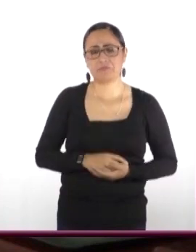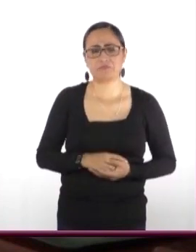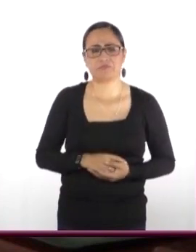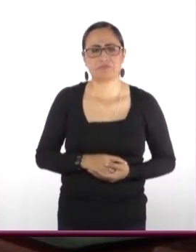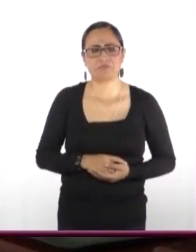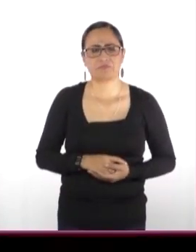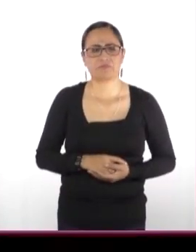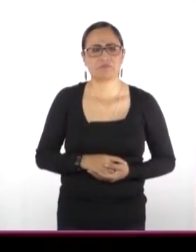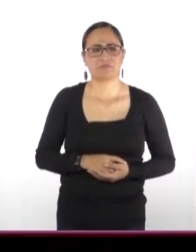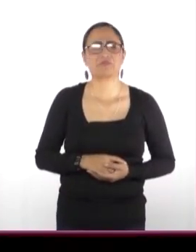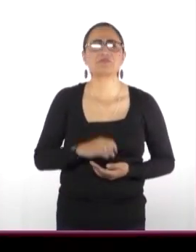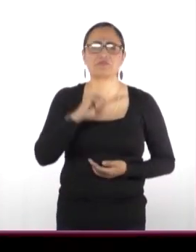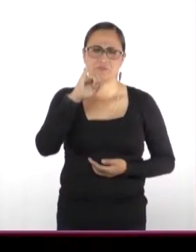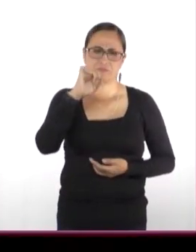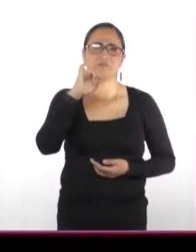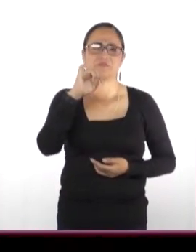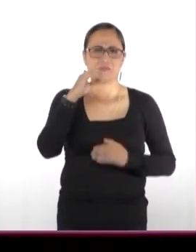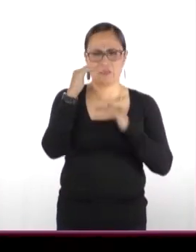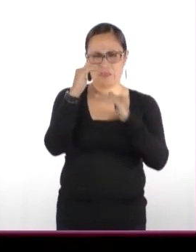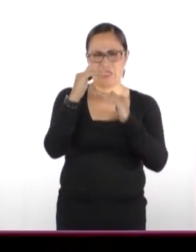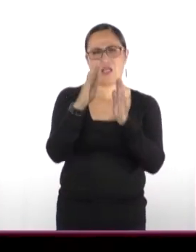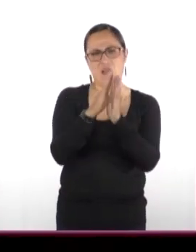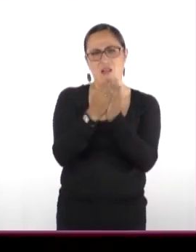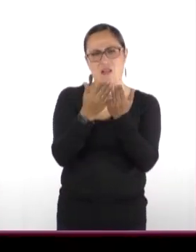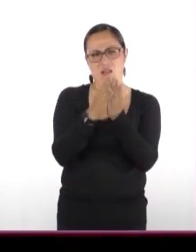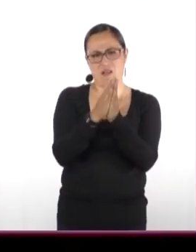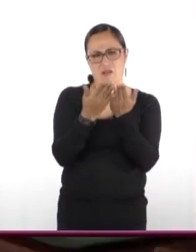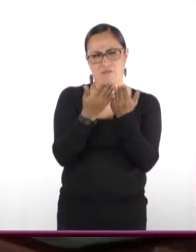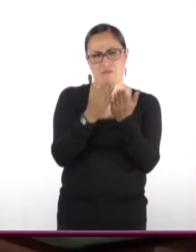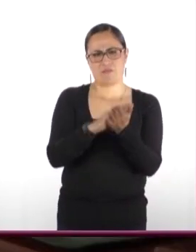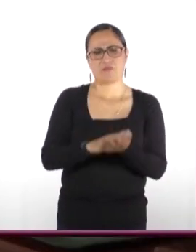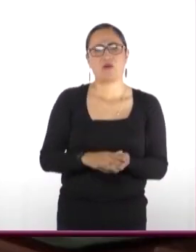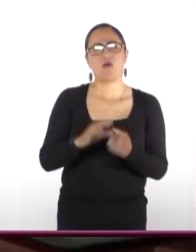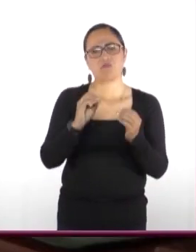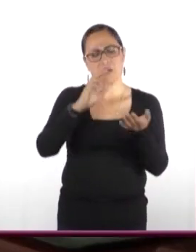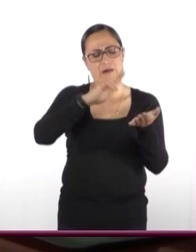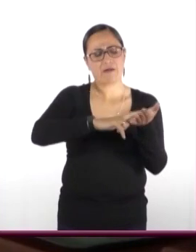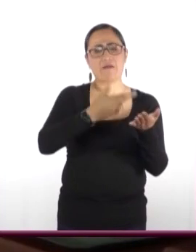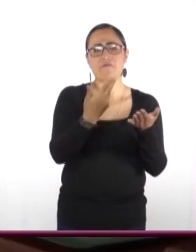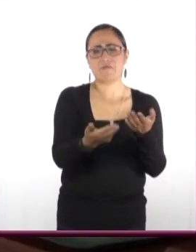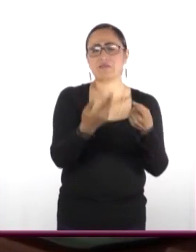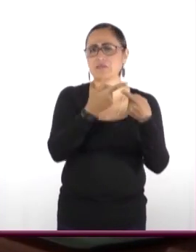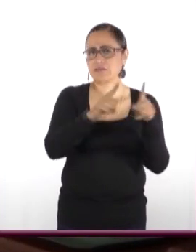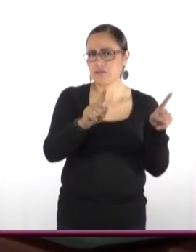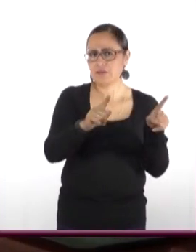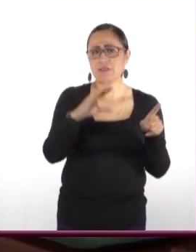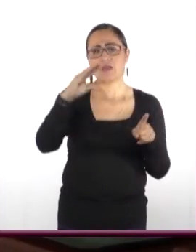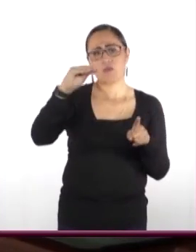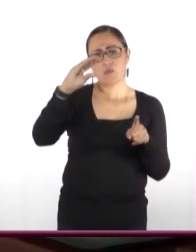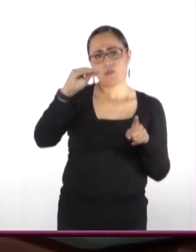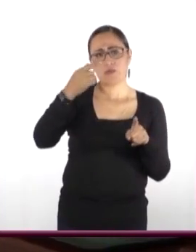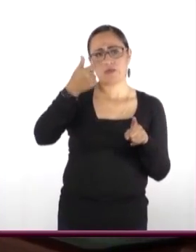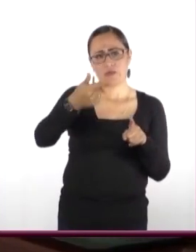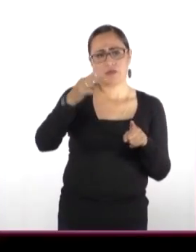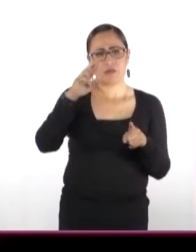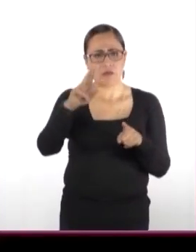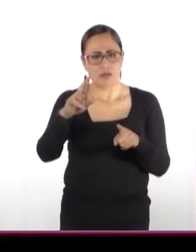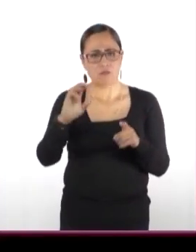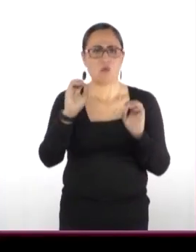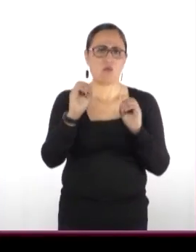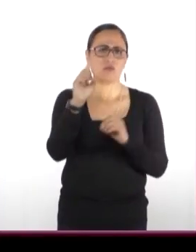estándar? Es una medida estándar para libro, porque por ejemplo para revista puede ser 90 gramos, puede